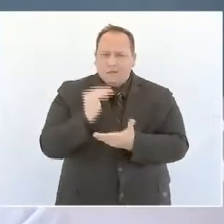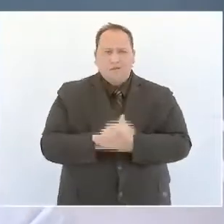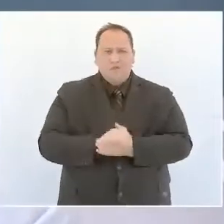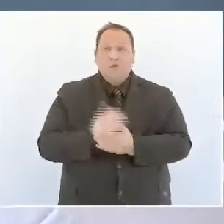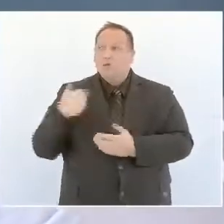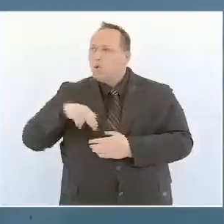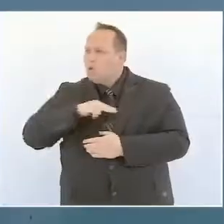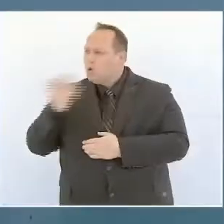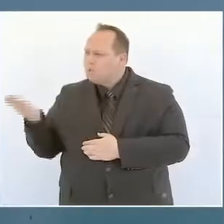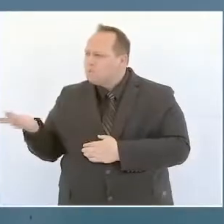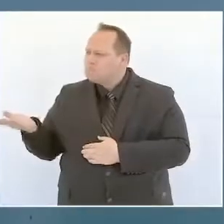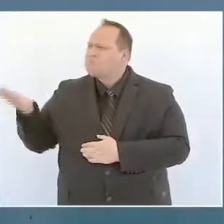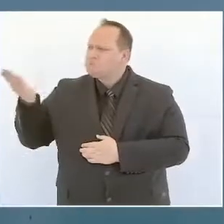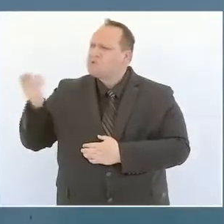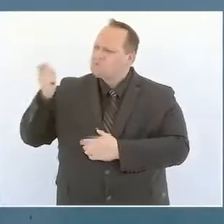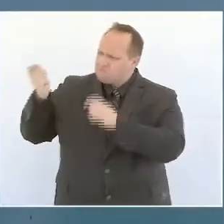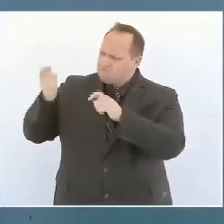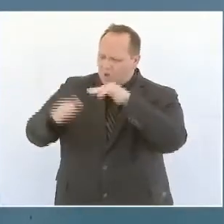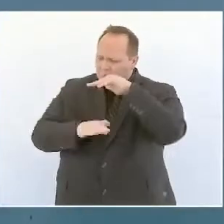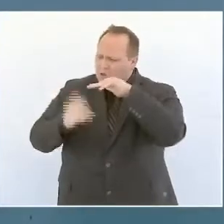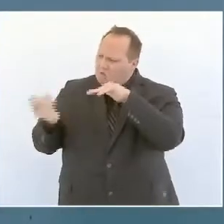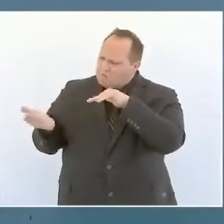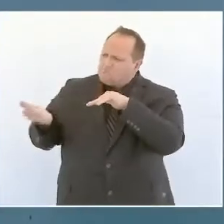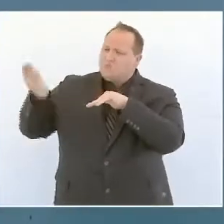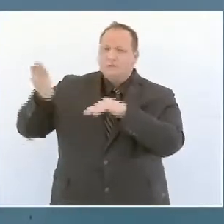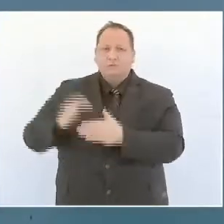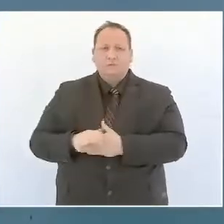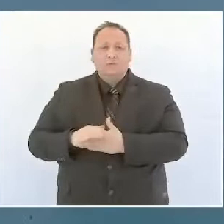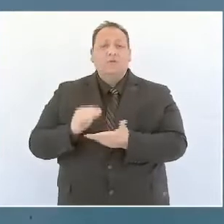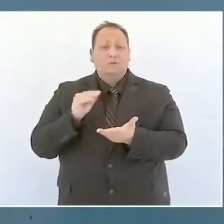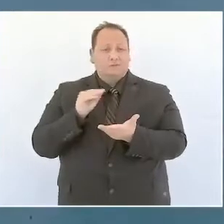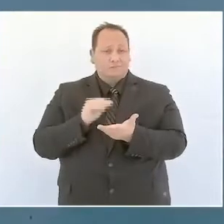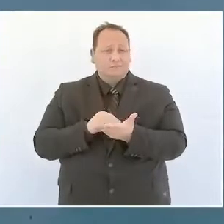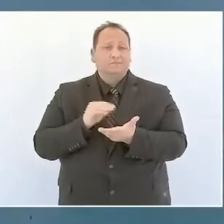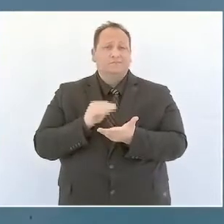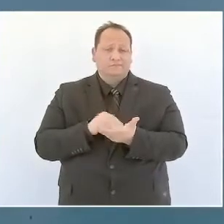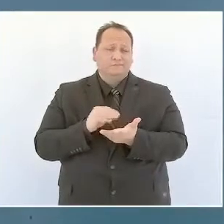Aumentamos el salario y de todas maneras,